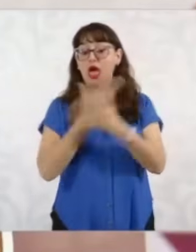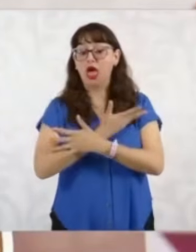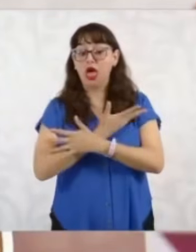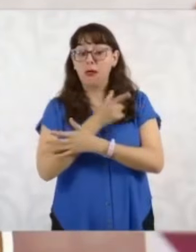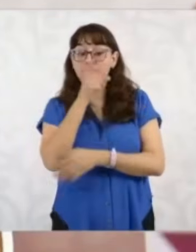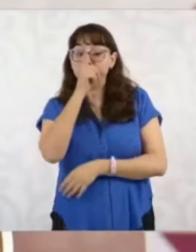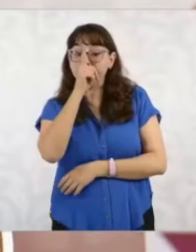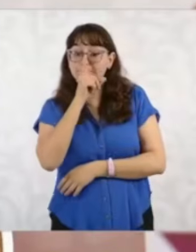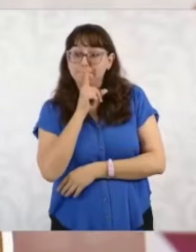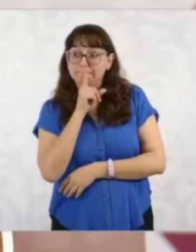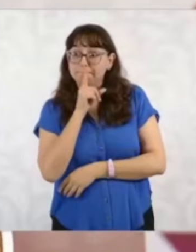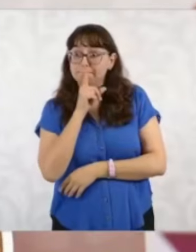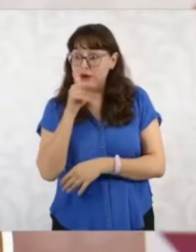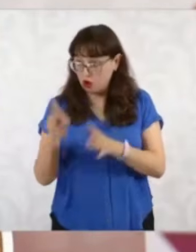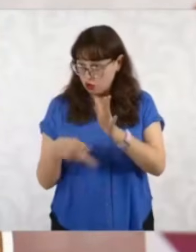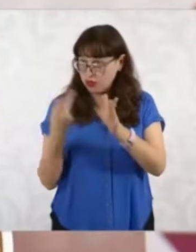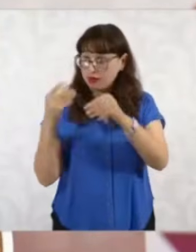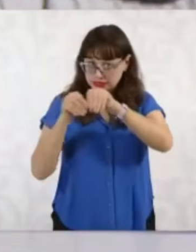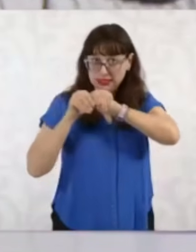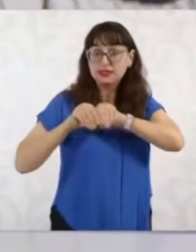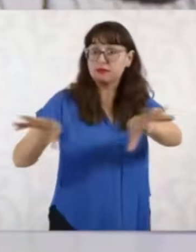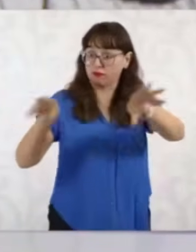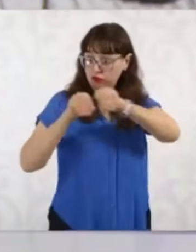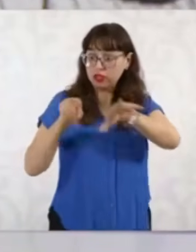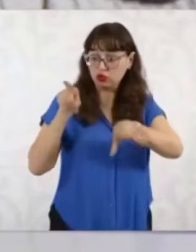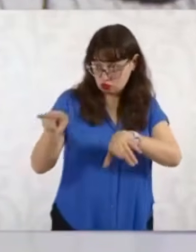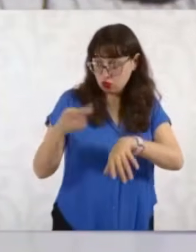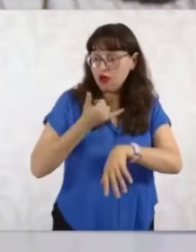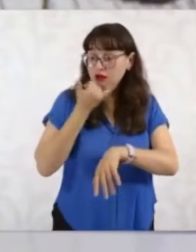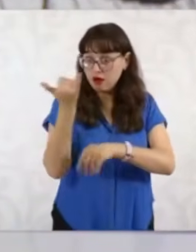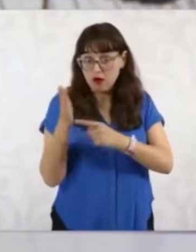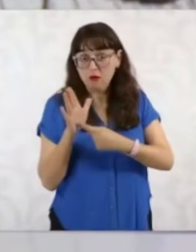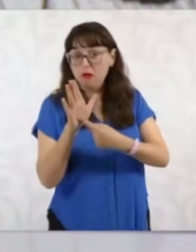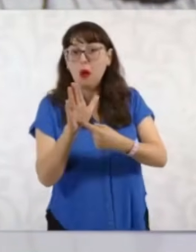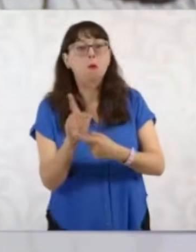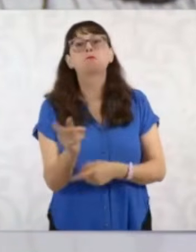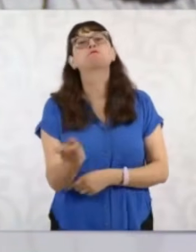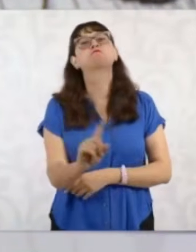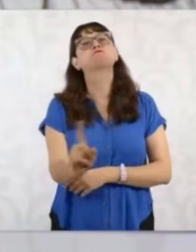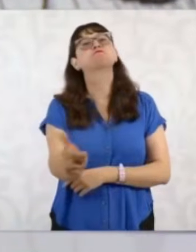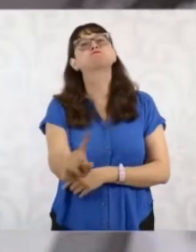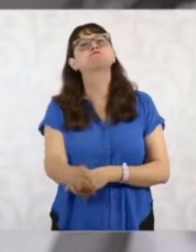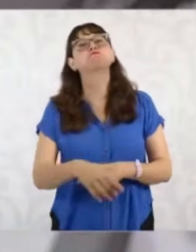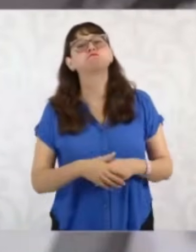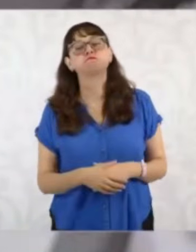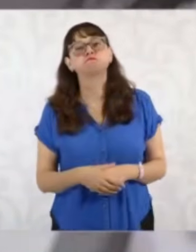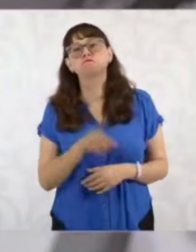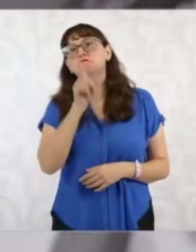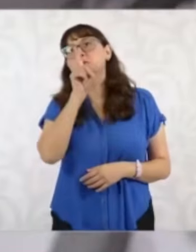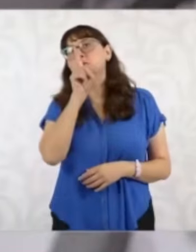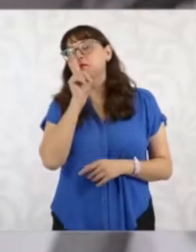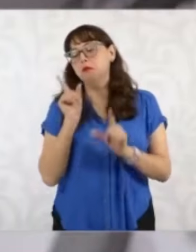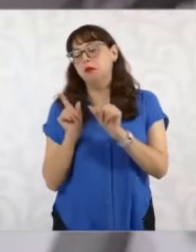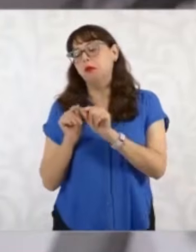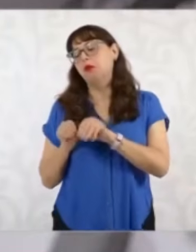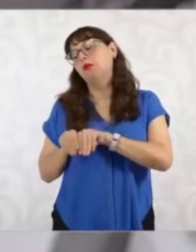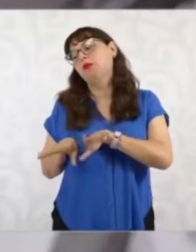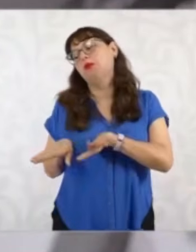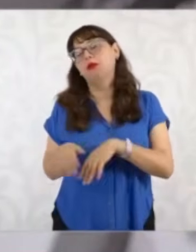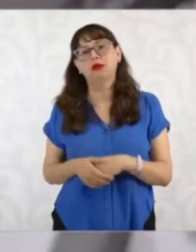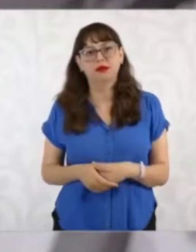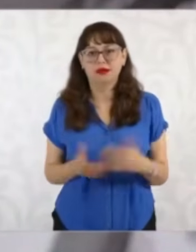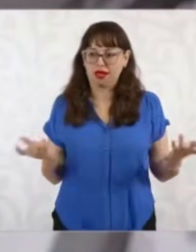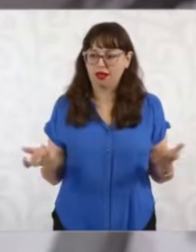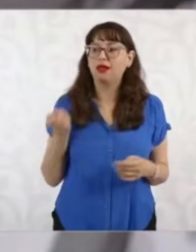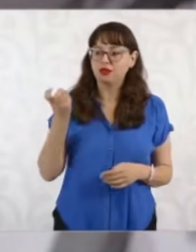Entonces tenemos la mañanera para debatir, para discutir, para poner nuestros puntos de vista y para defender el proyecto de nación que